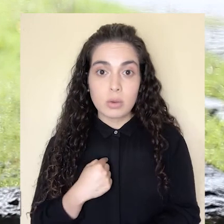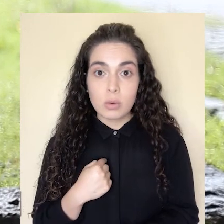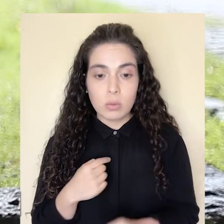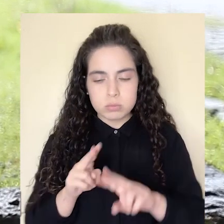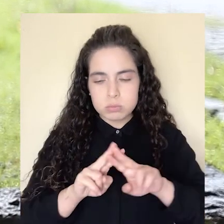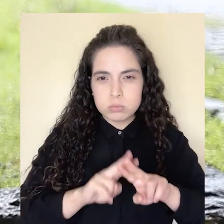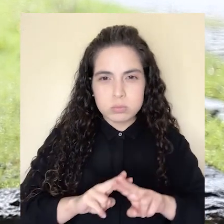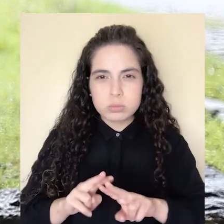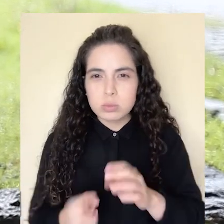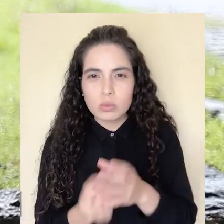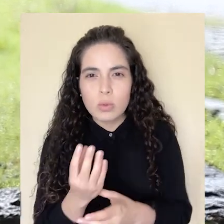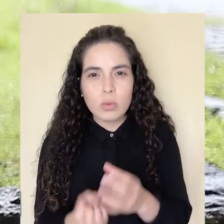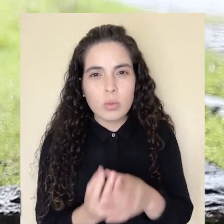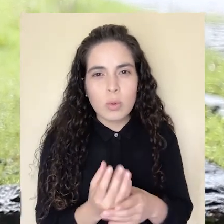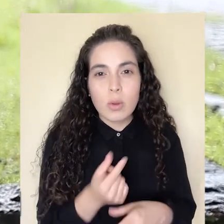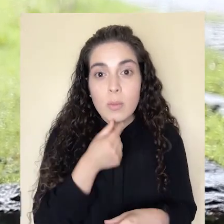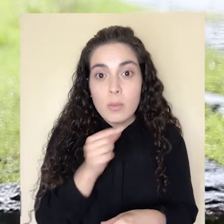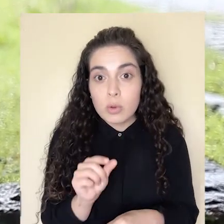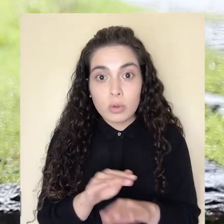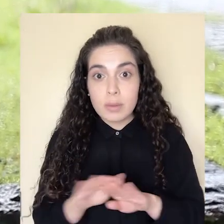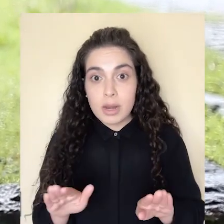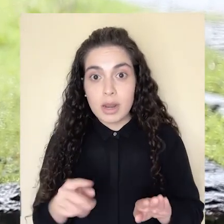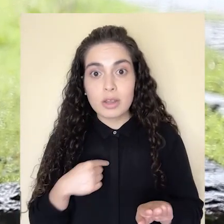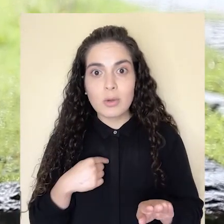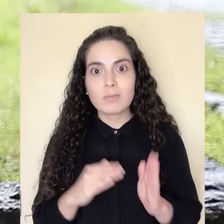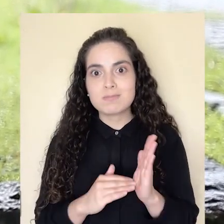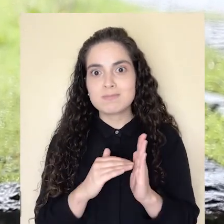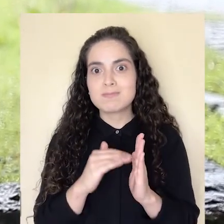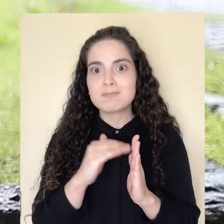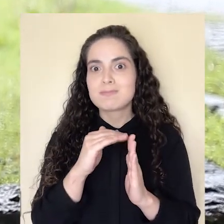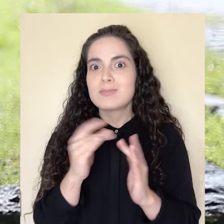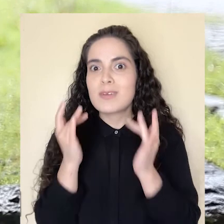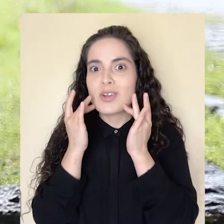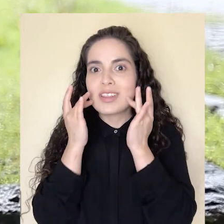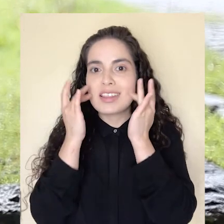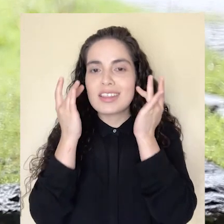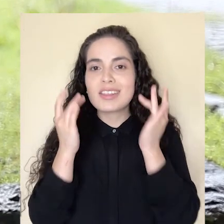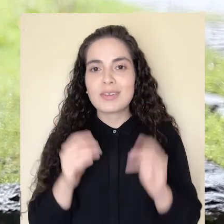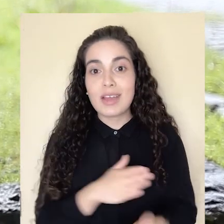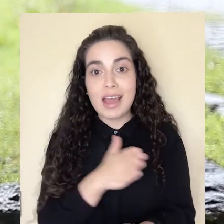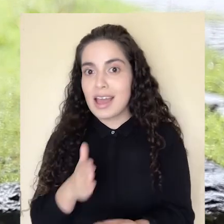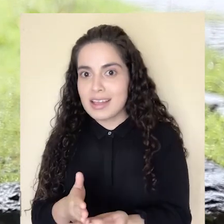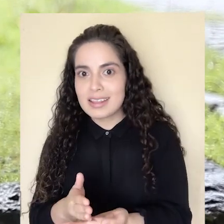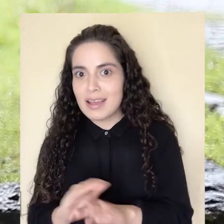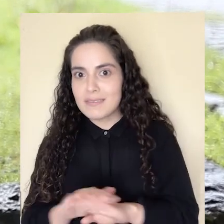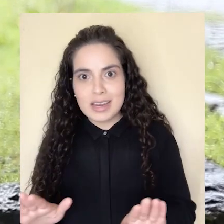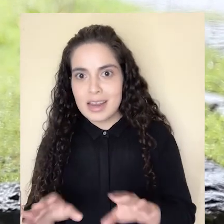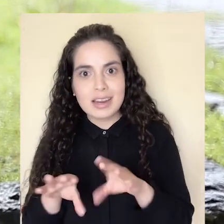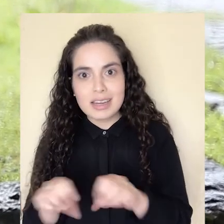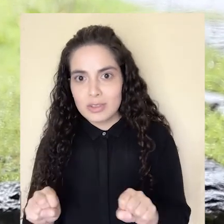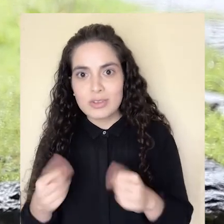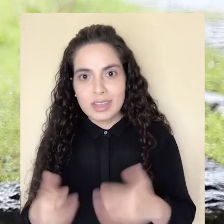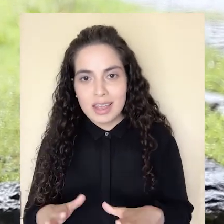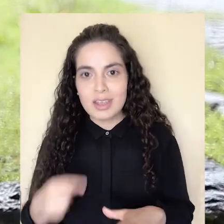cada vez que voy fabricando, voy como terminando, es como me voy poniendo contento. Y ya cuando ya la termino ya, me